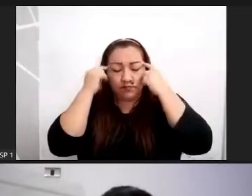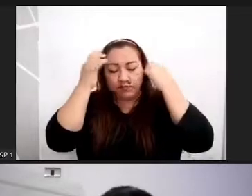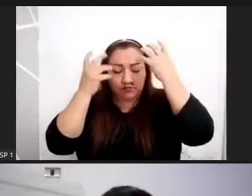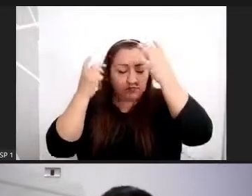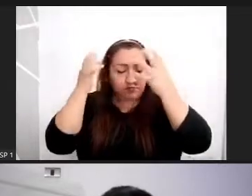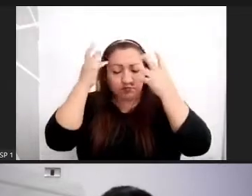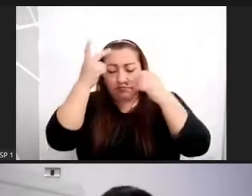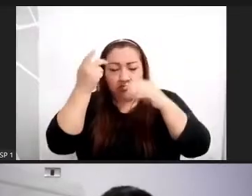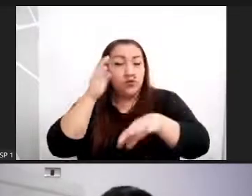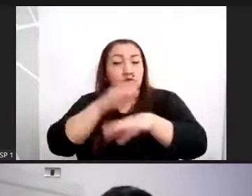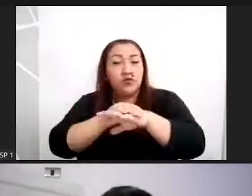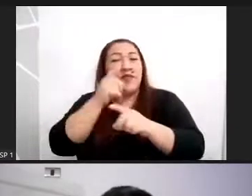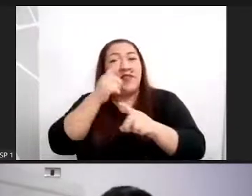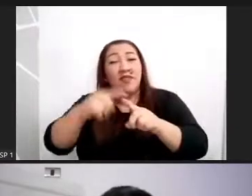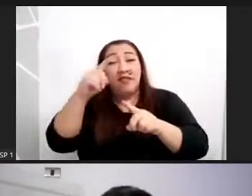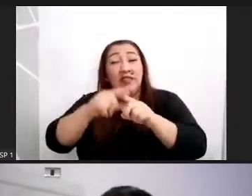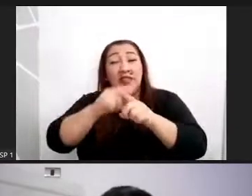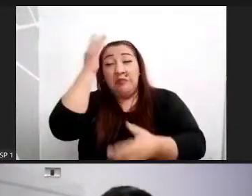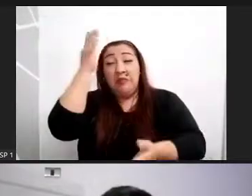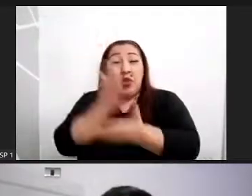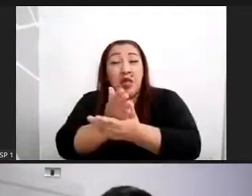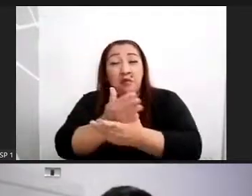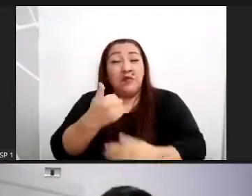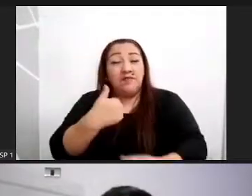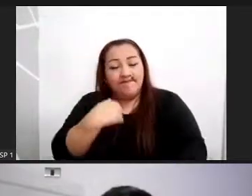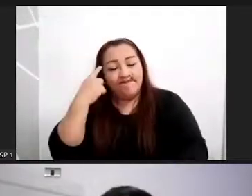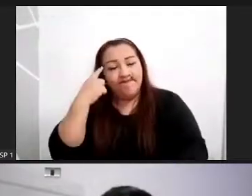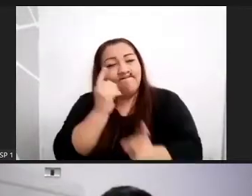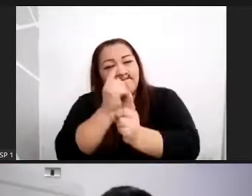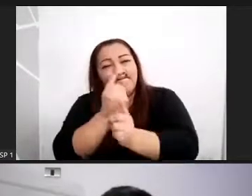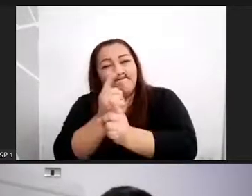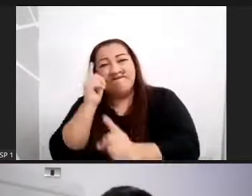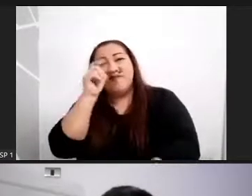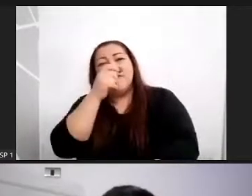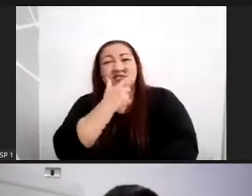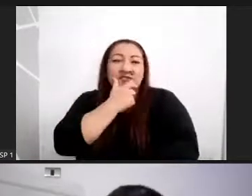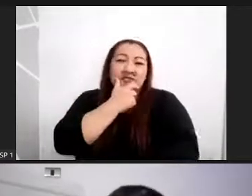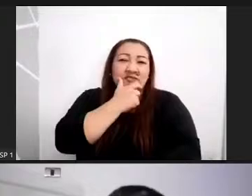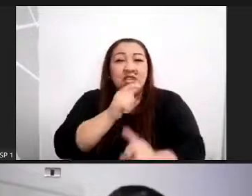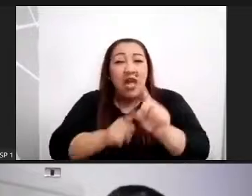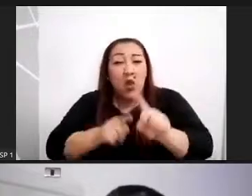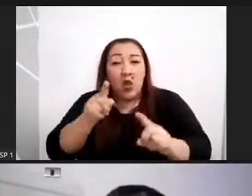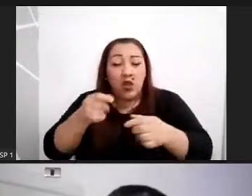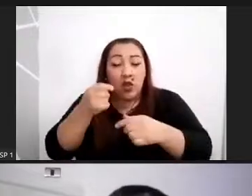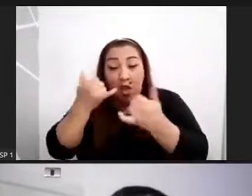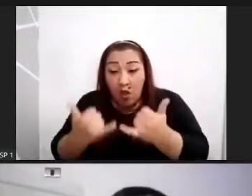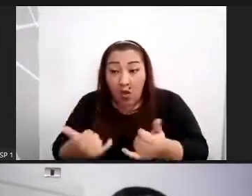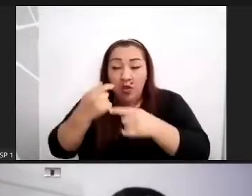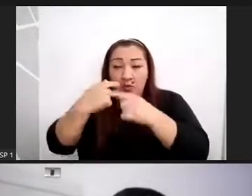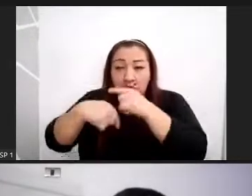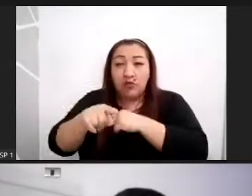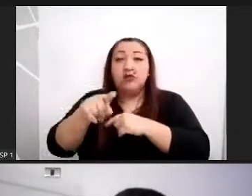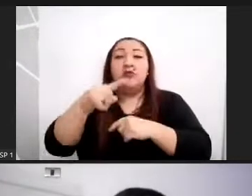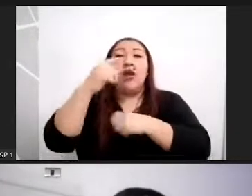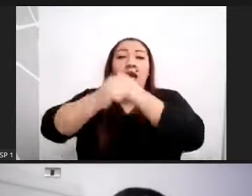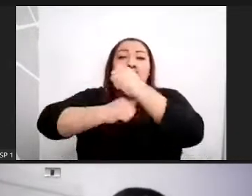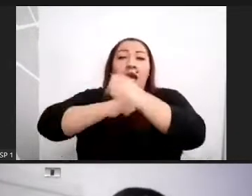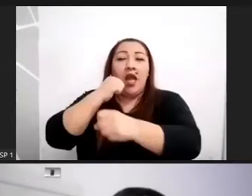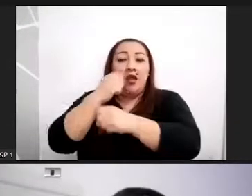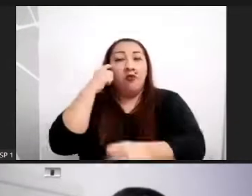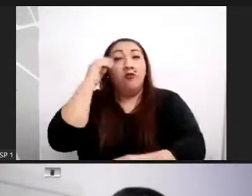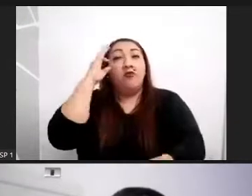frente a la complejidad que debemos enfrentar hoy y en los próximos años. Por eso es que